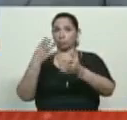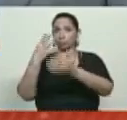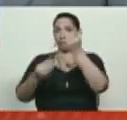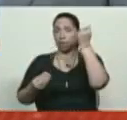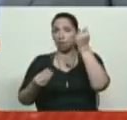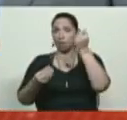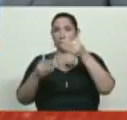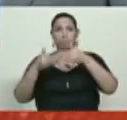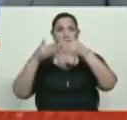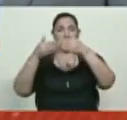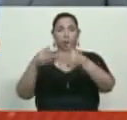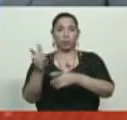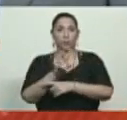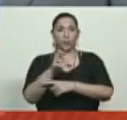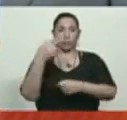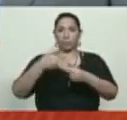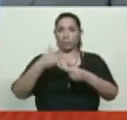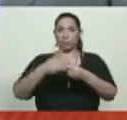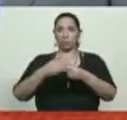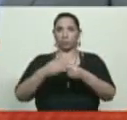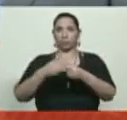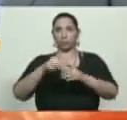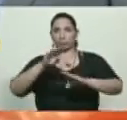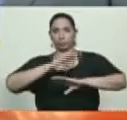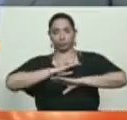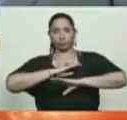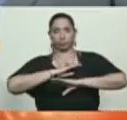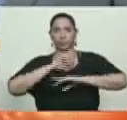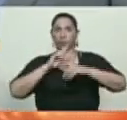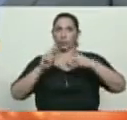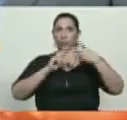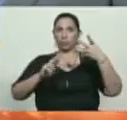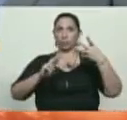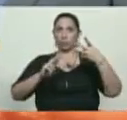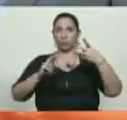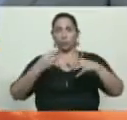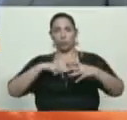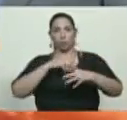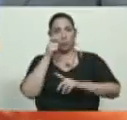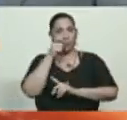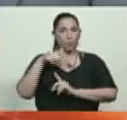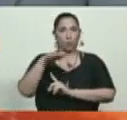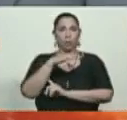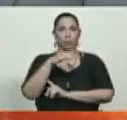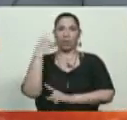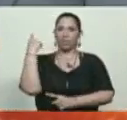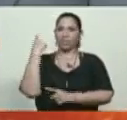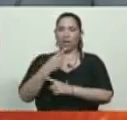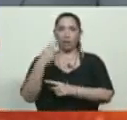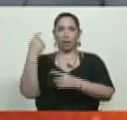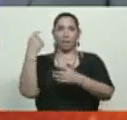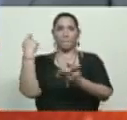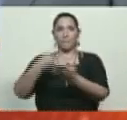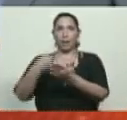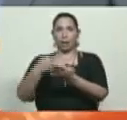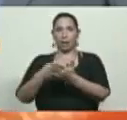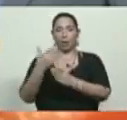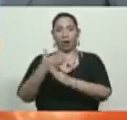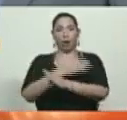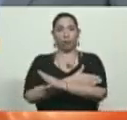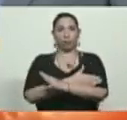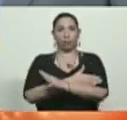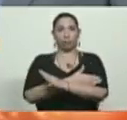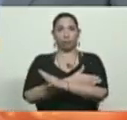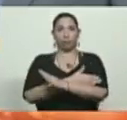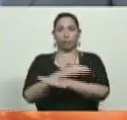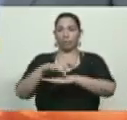venezolano con el crudo que corresponde a los recursos de nuestro pueblo debe ser cancelado antes de dejar el